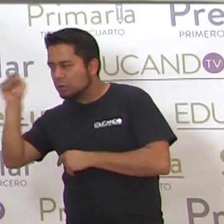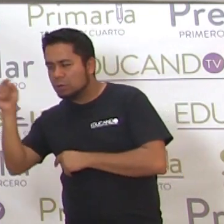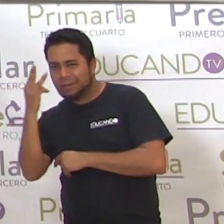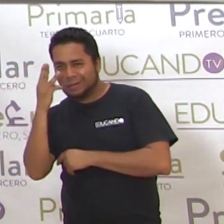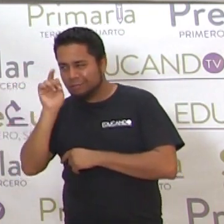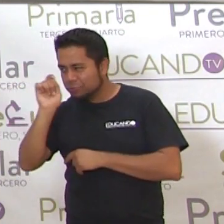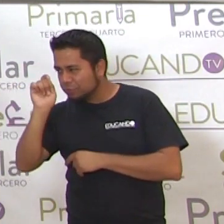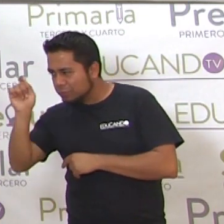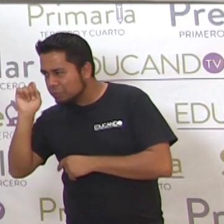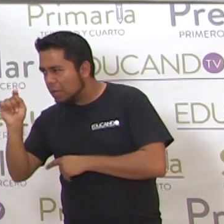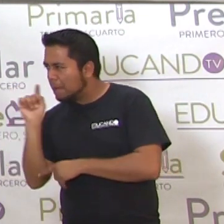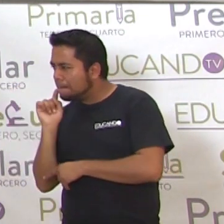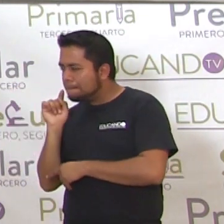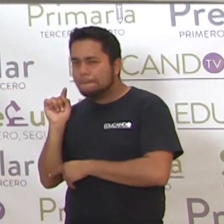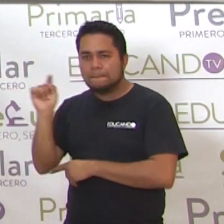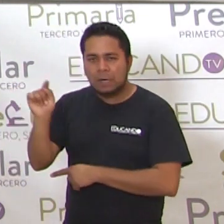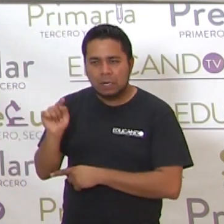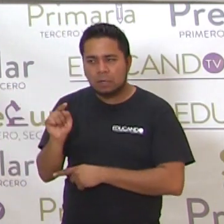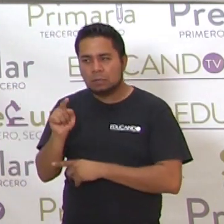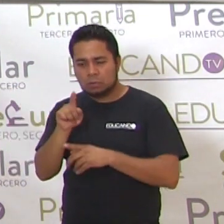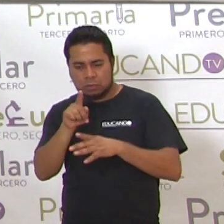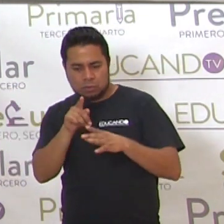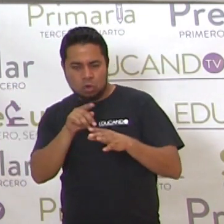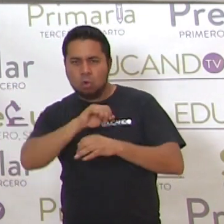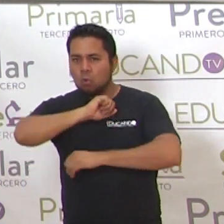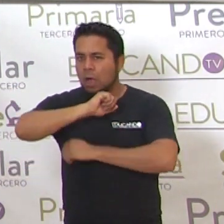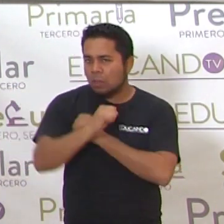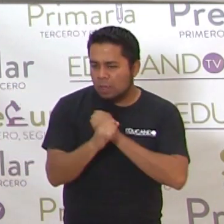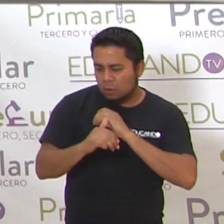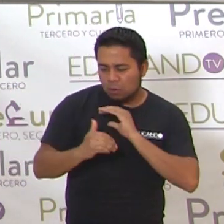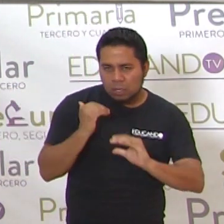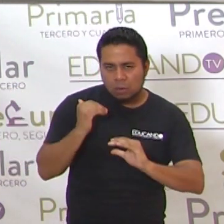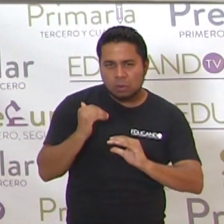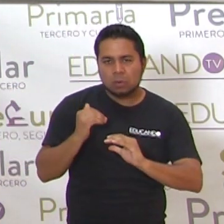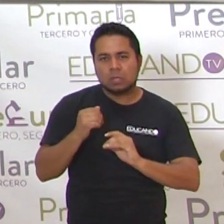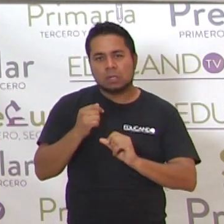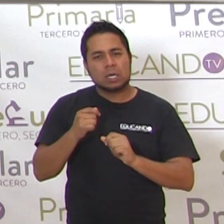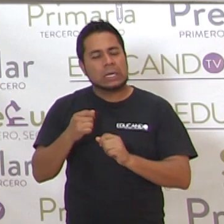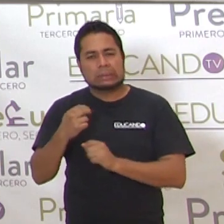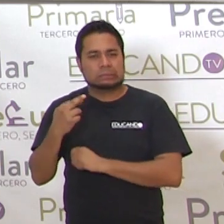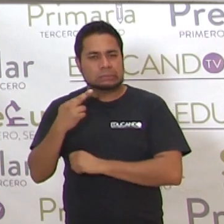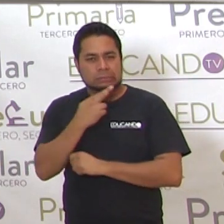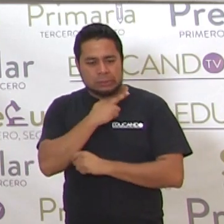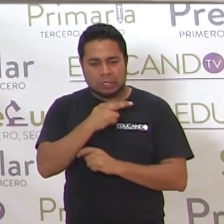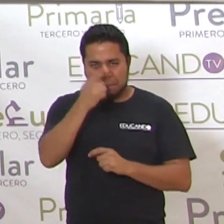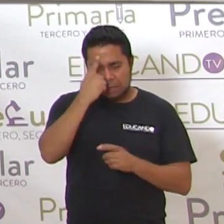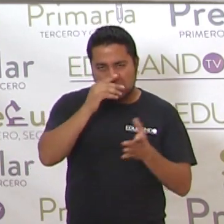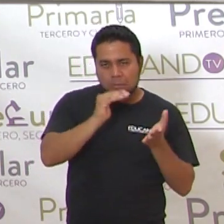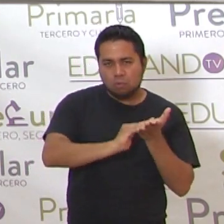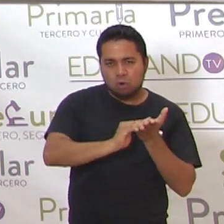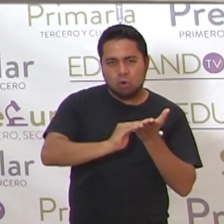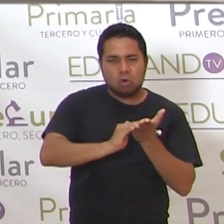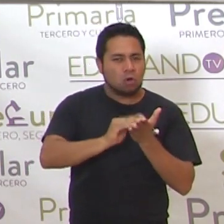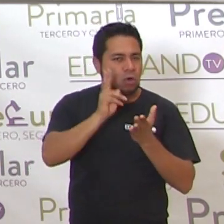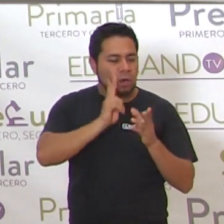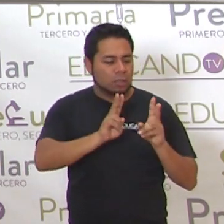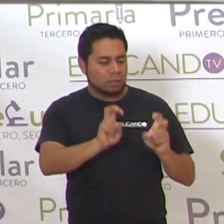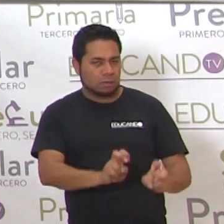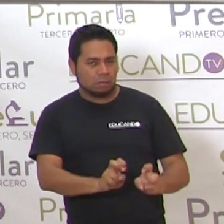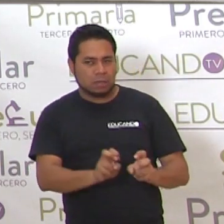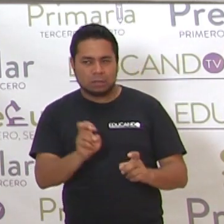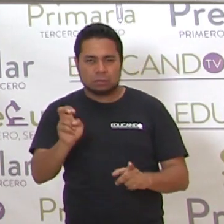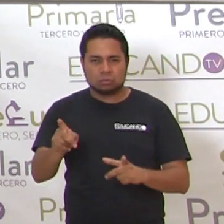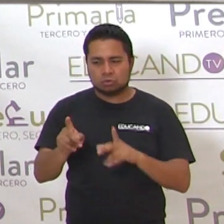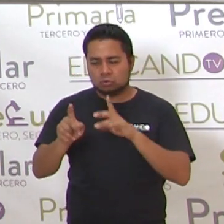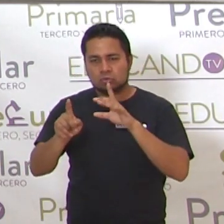le puedes dar guardar correo y se van a ir a los borradores correos que